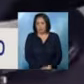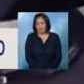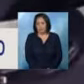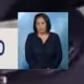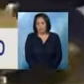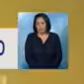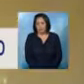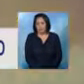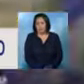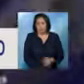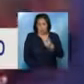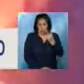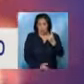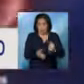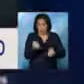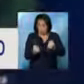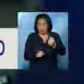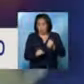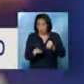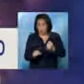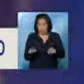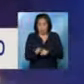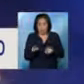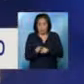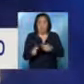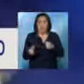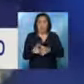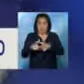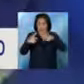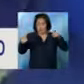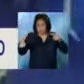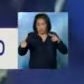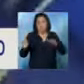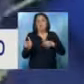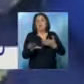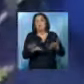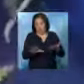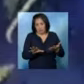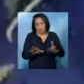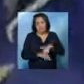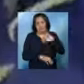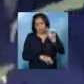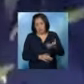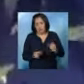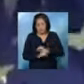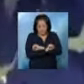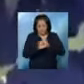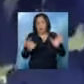Ambos choferes, además el del tráiler, fallecieron luego de la explosión en el